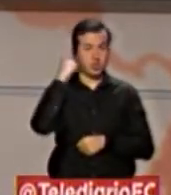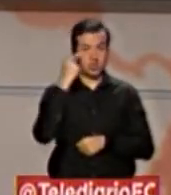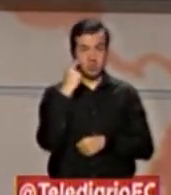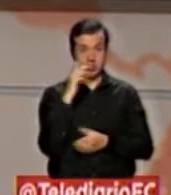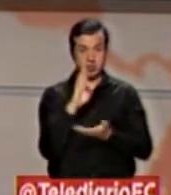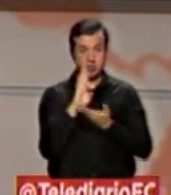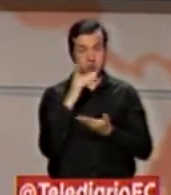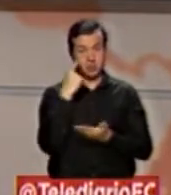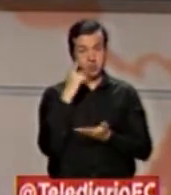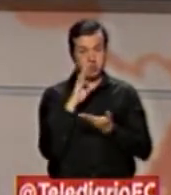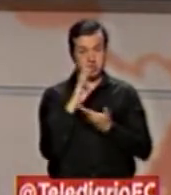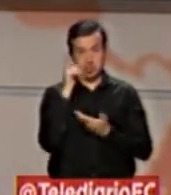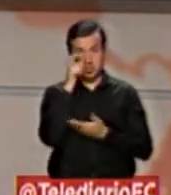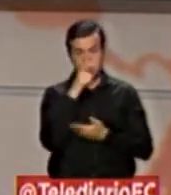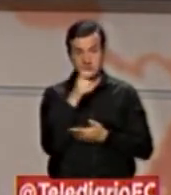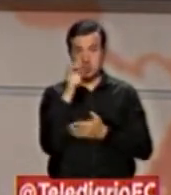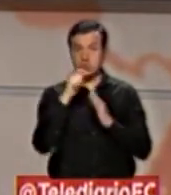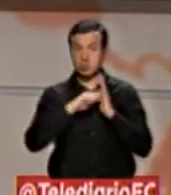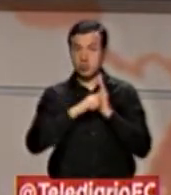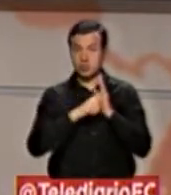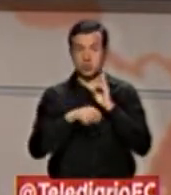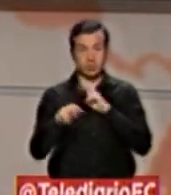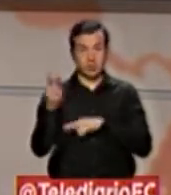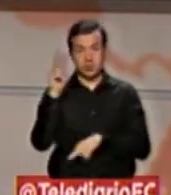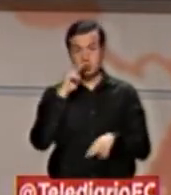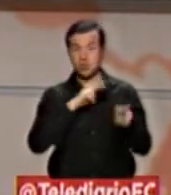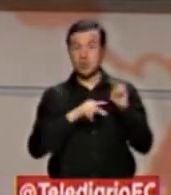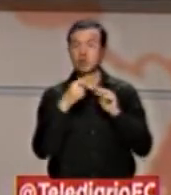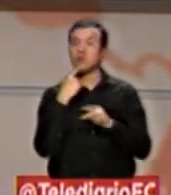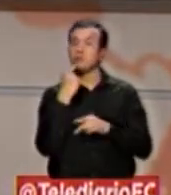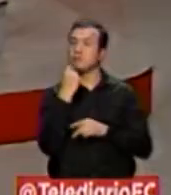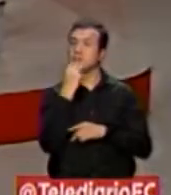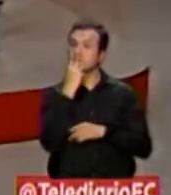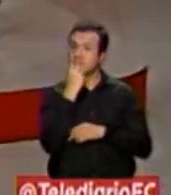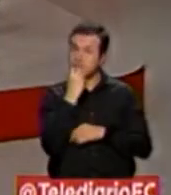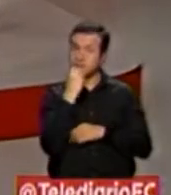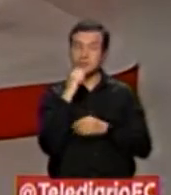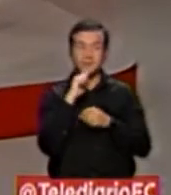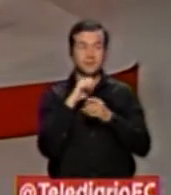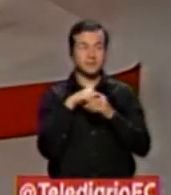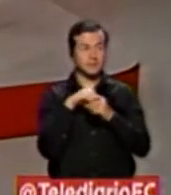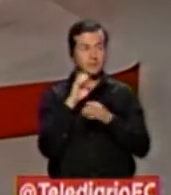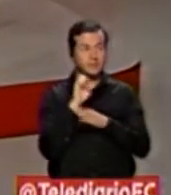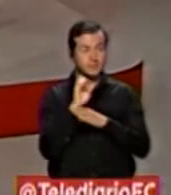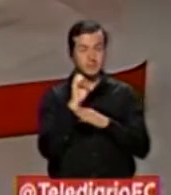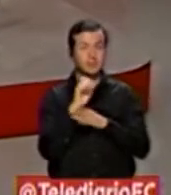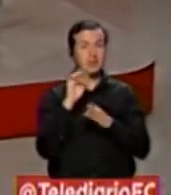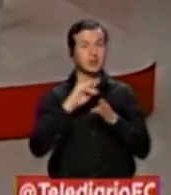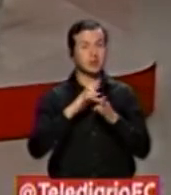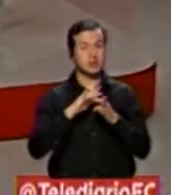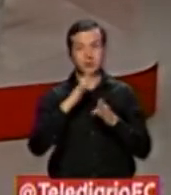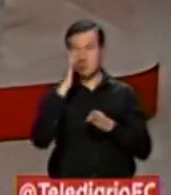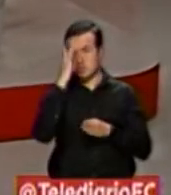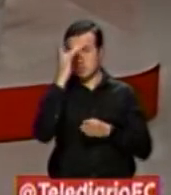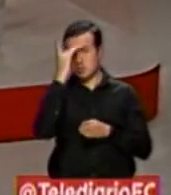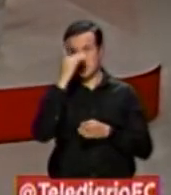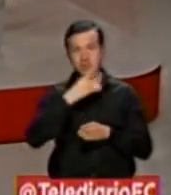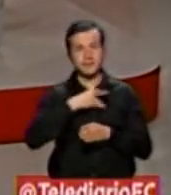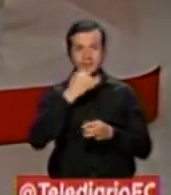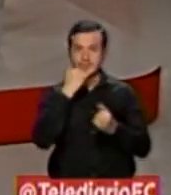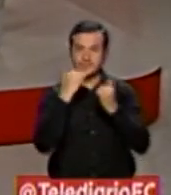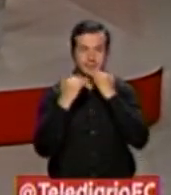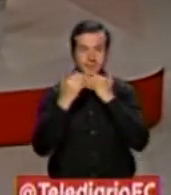ojo, las auditorías que está haciendo Contraloría, que indican que el ahorro nacional está en riesgo luego de unas decisiones antitécnicas tomadas en el